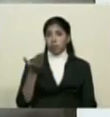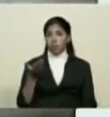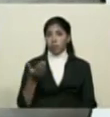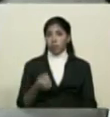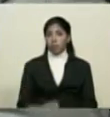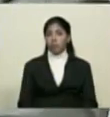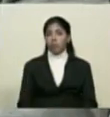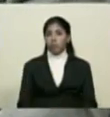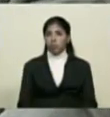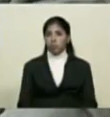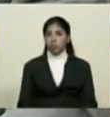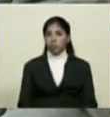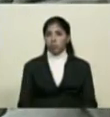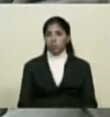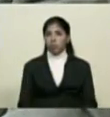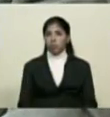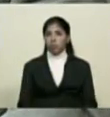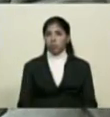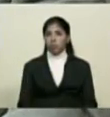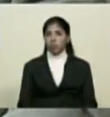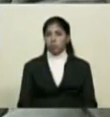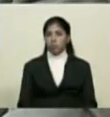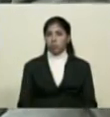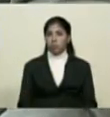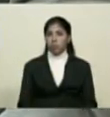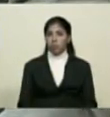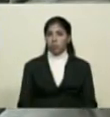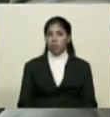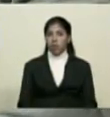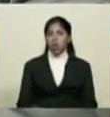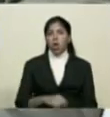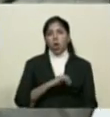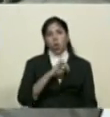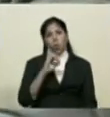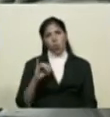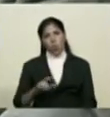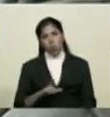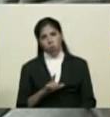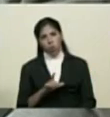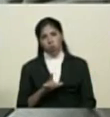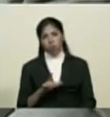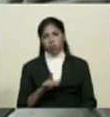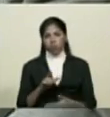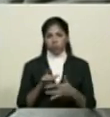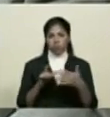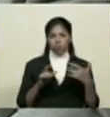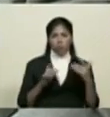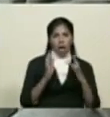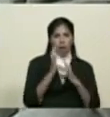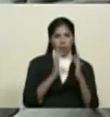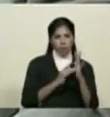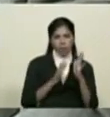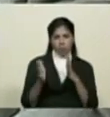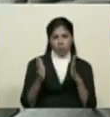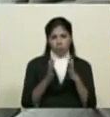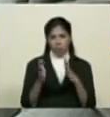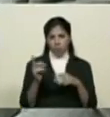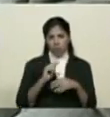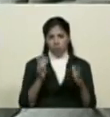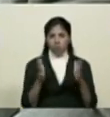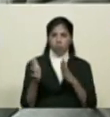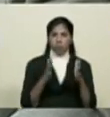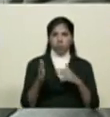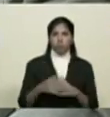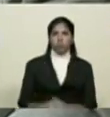base a los sucesos ocurridos entre abril y julio, se ha logrado el pase de 88 causas que estaban en la